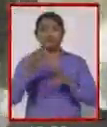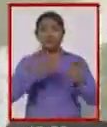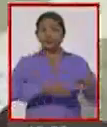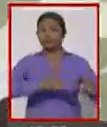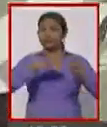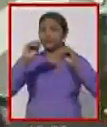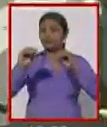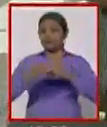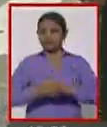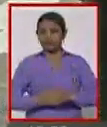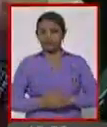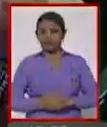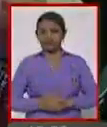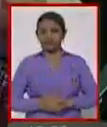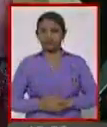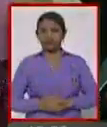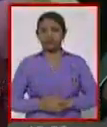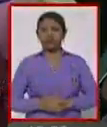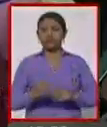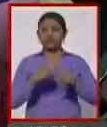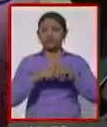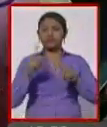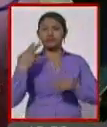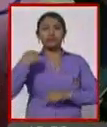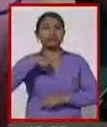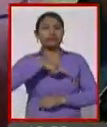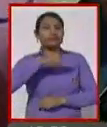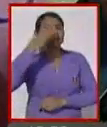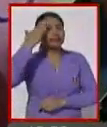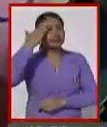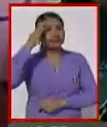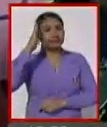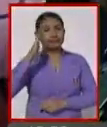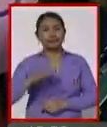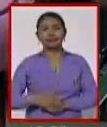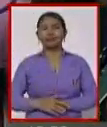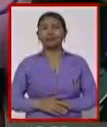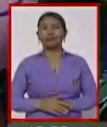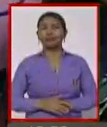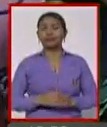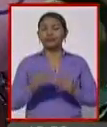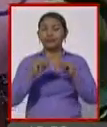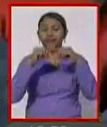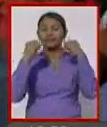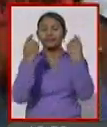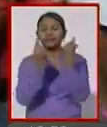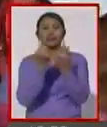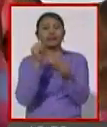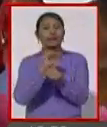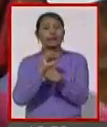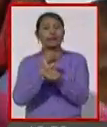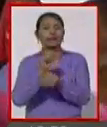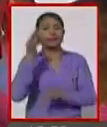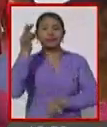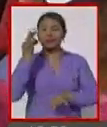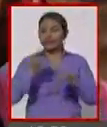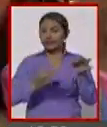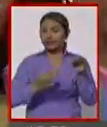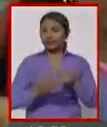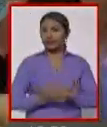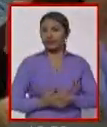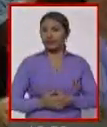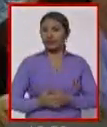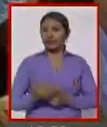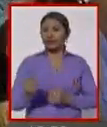vamos y se alza la loseta. Pero nosotros no sabemos. No conocemos de las mesas de trabajo. Si